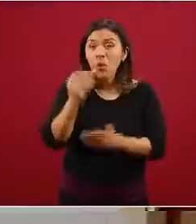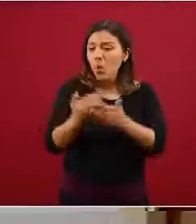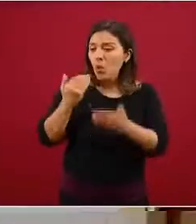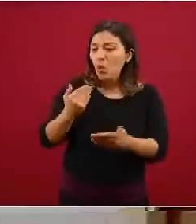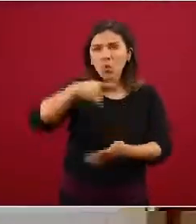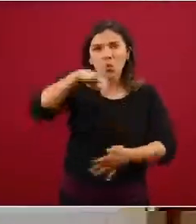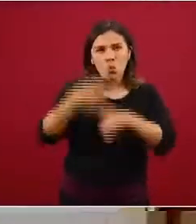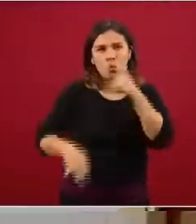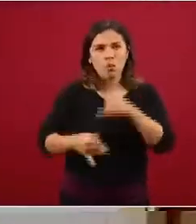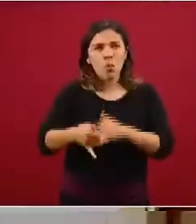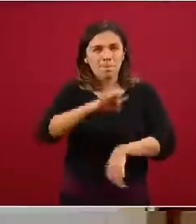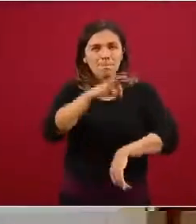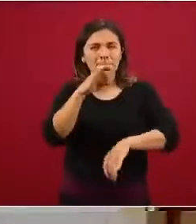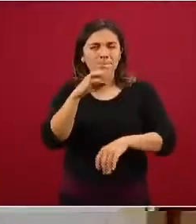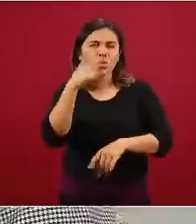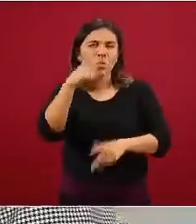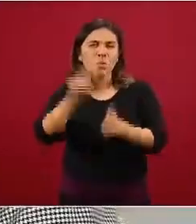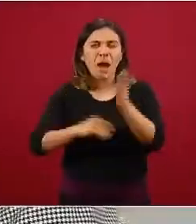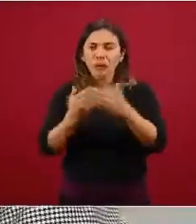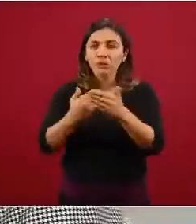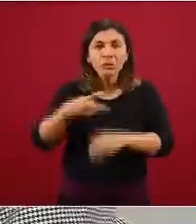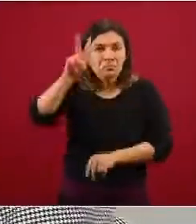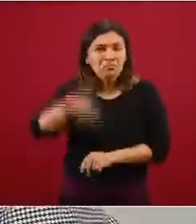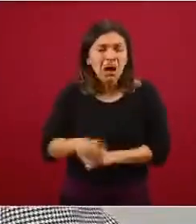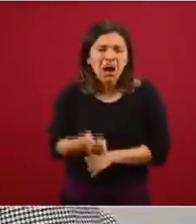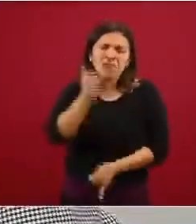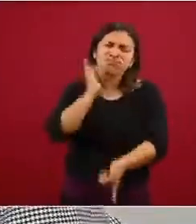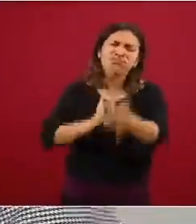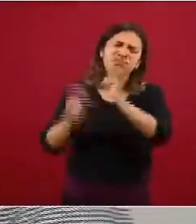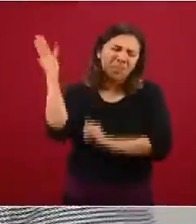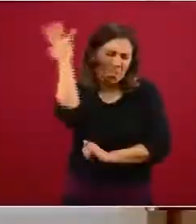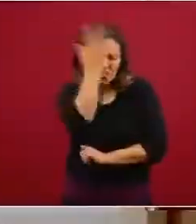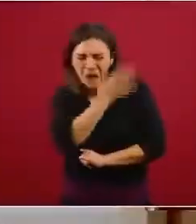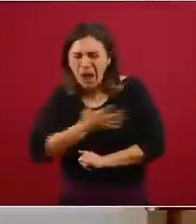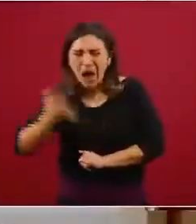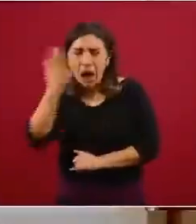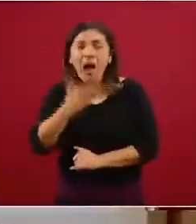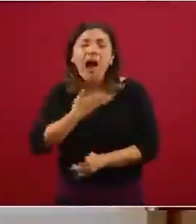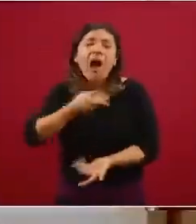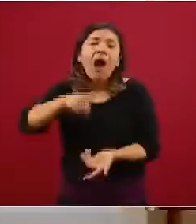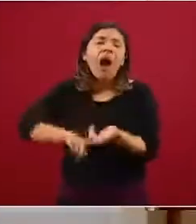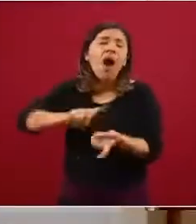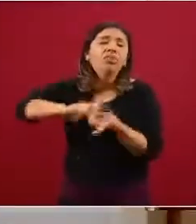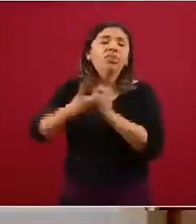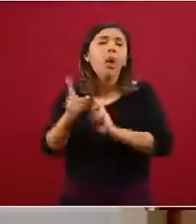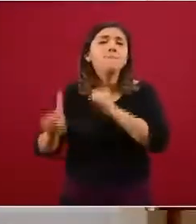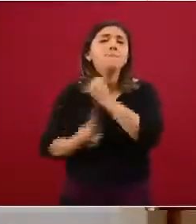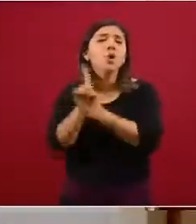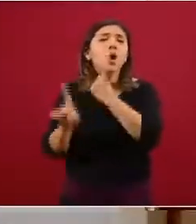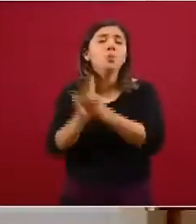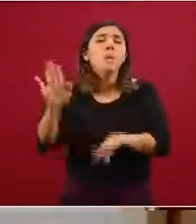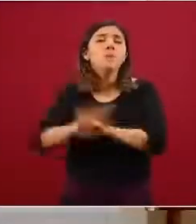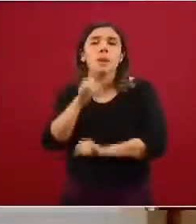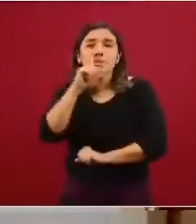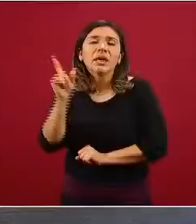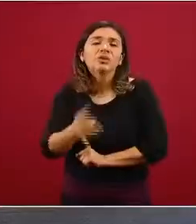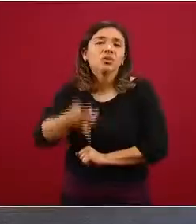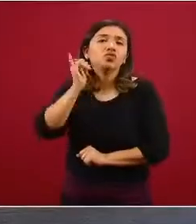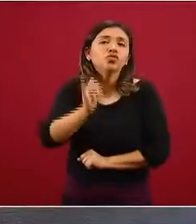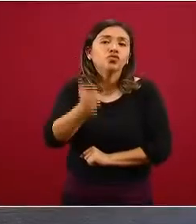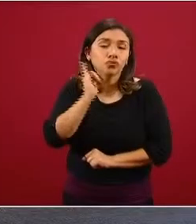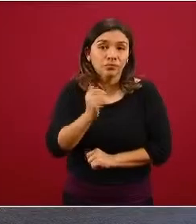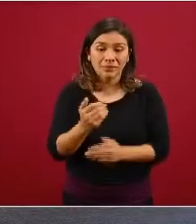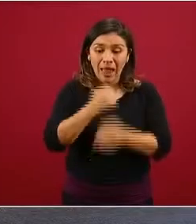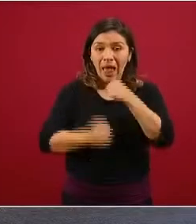último mes se puso una guarapeta tremenda y tuvo problemas relacionados con el consumo excesivo del alcohol. En